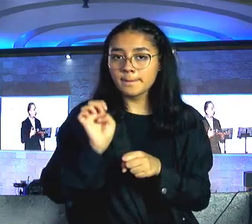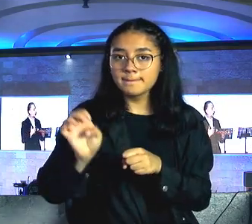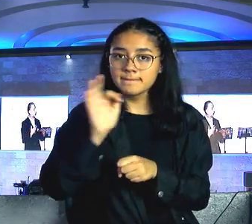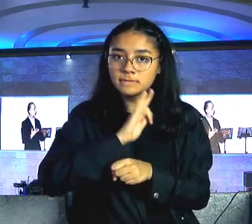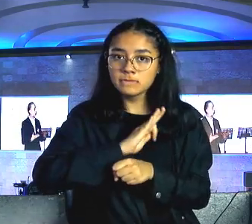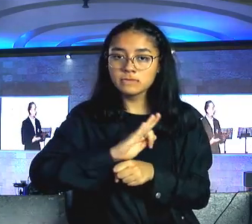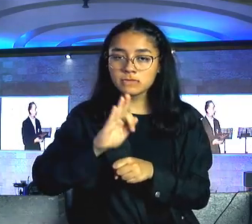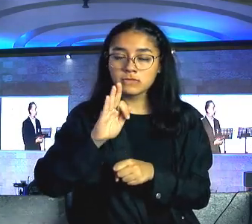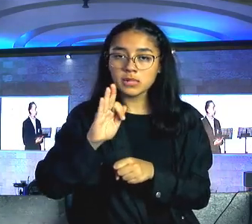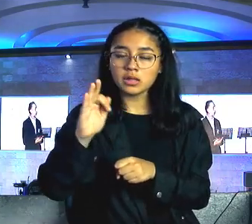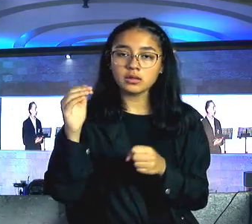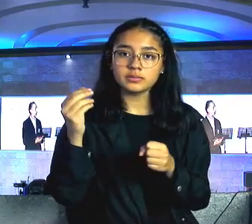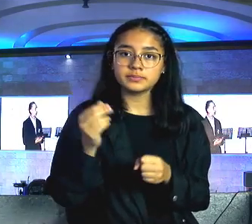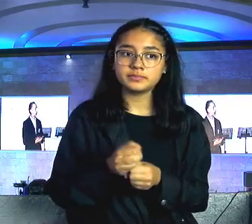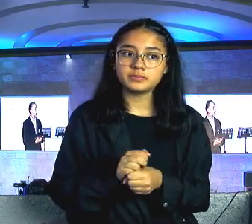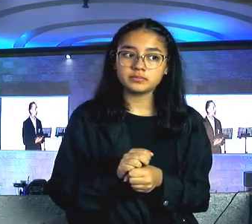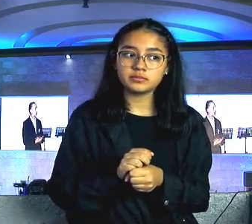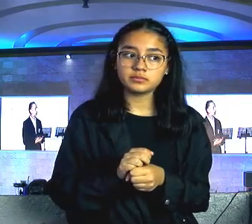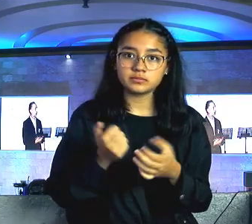solución correcta.